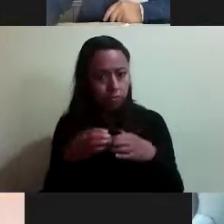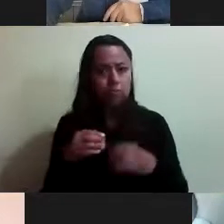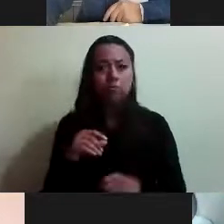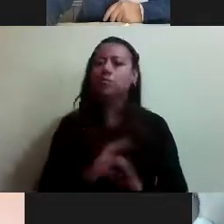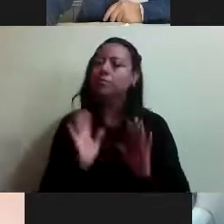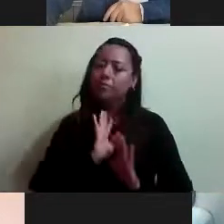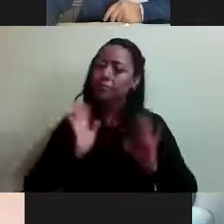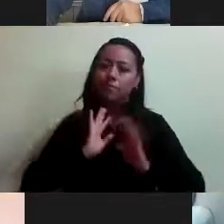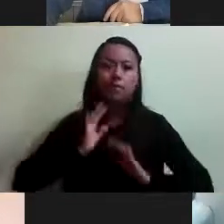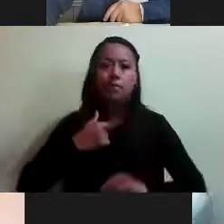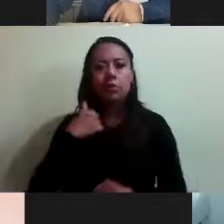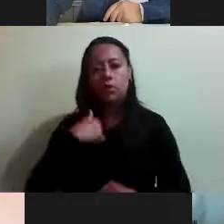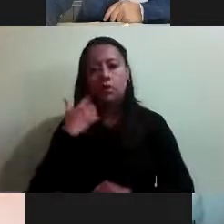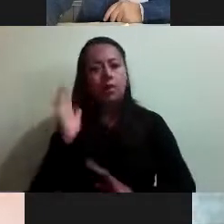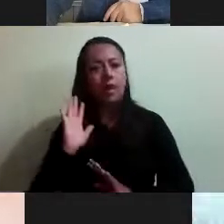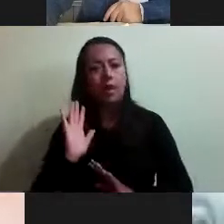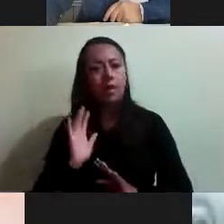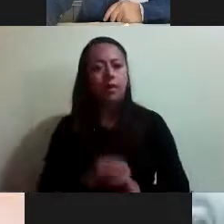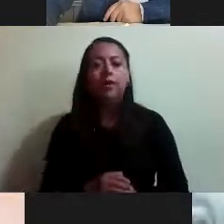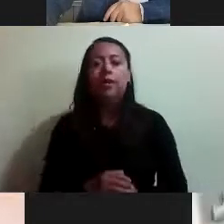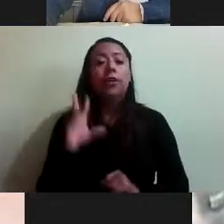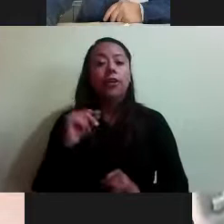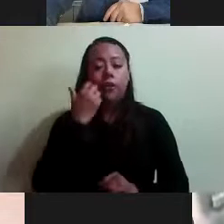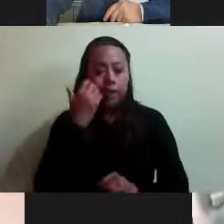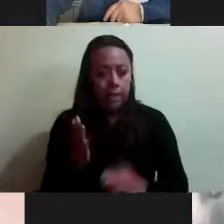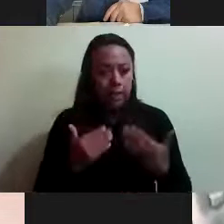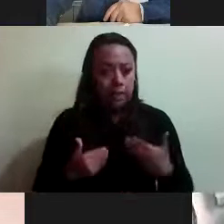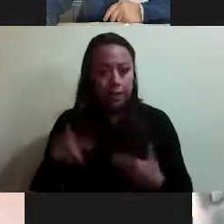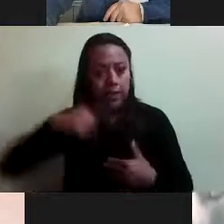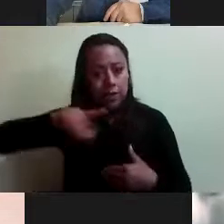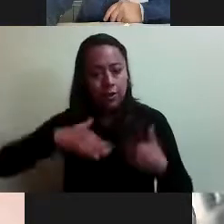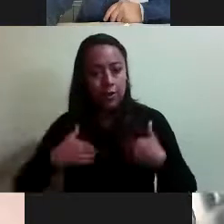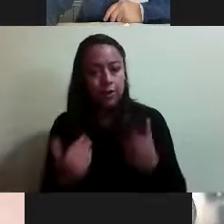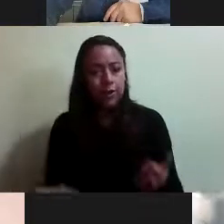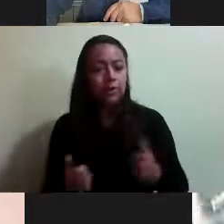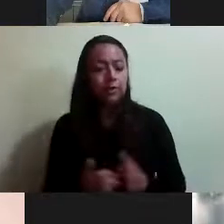porque no quisiera que se interpretara que fue la